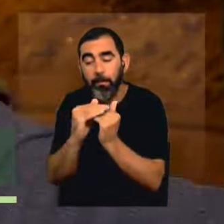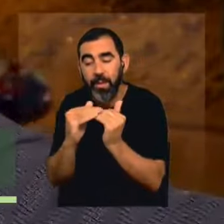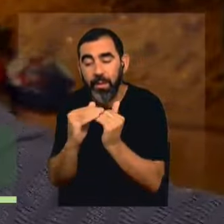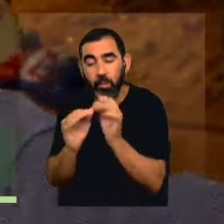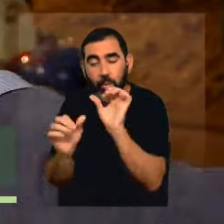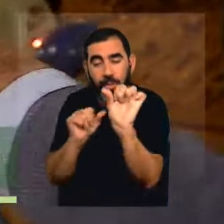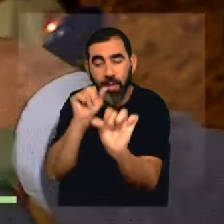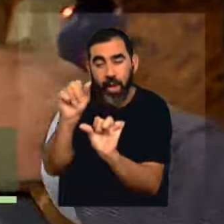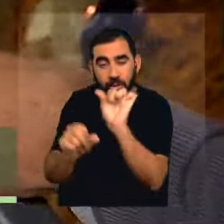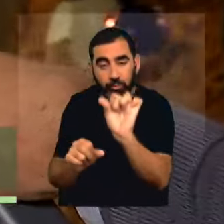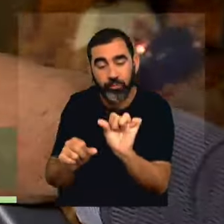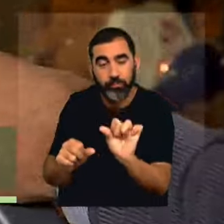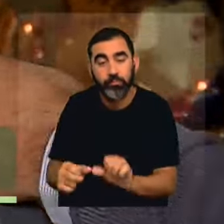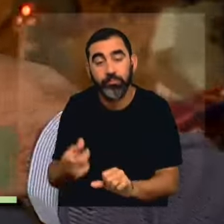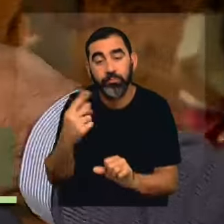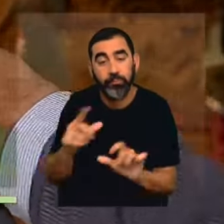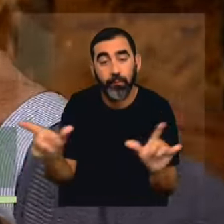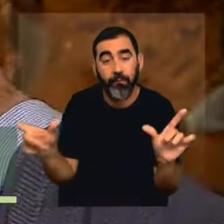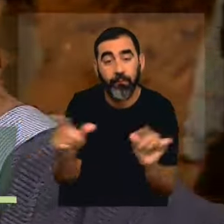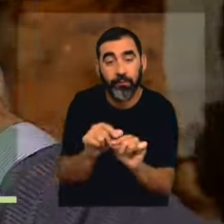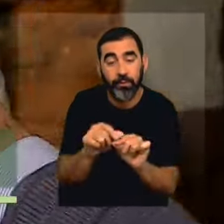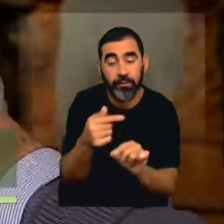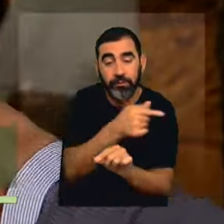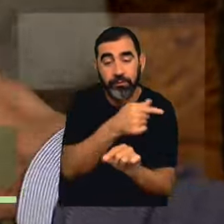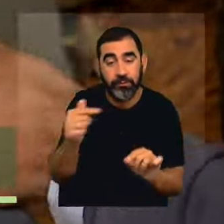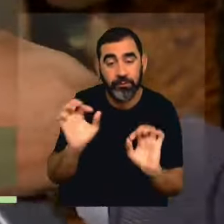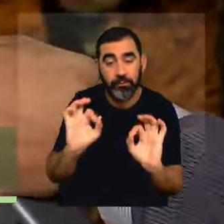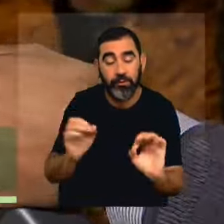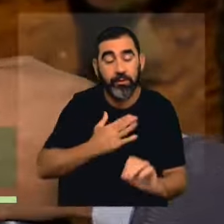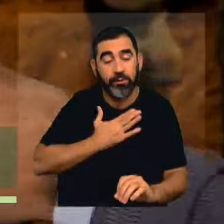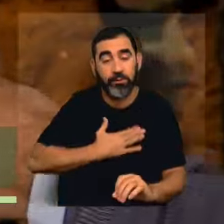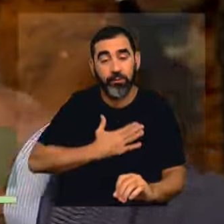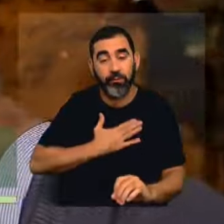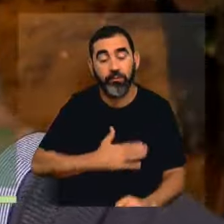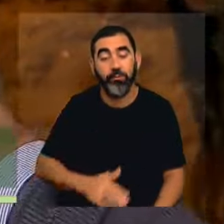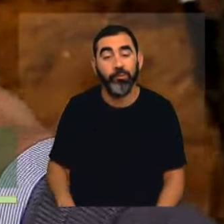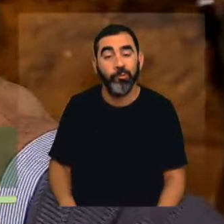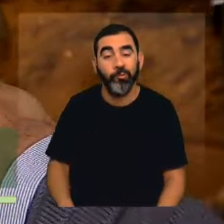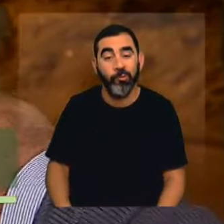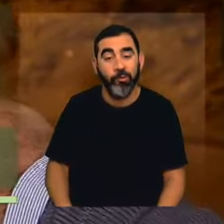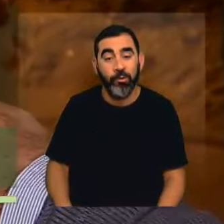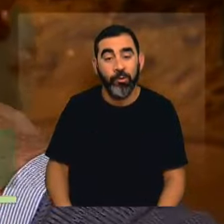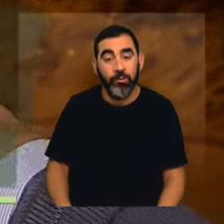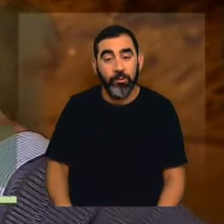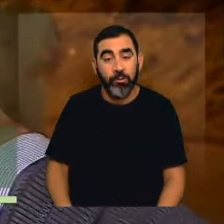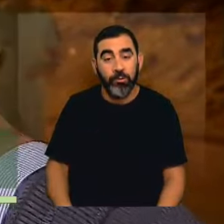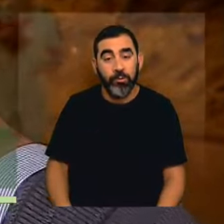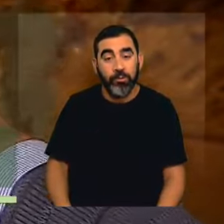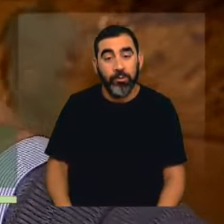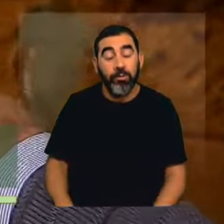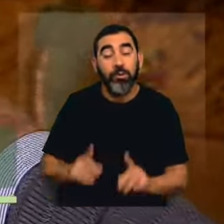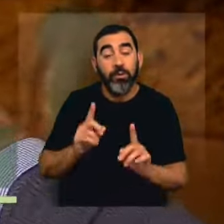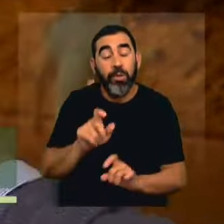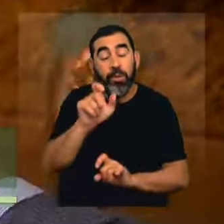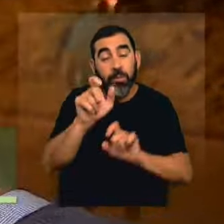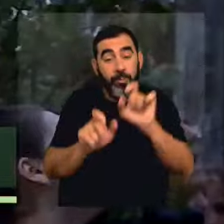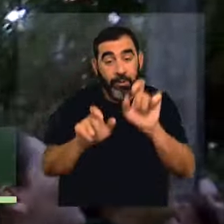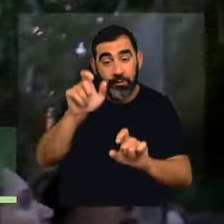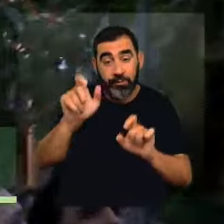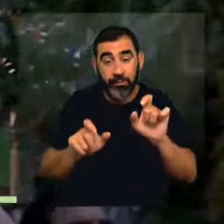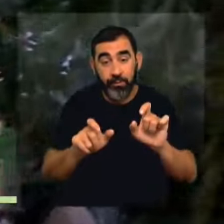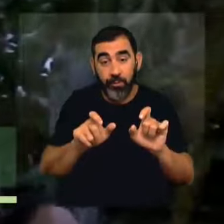daños Así que cerramos de esa manera con con satisfacción y en torno a lo que significa la presencia de personas